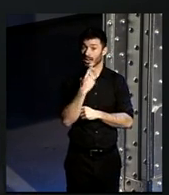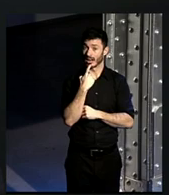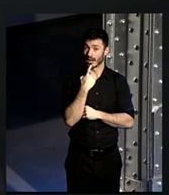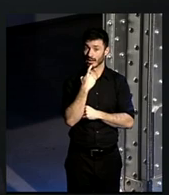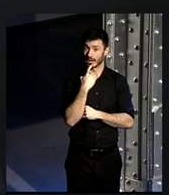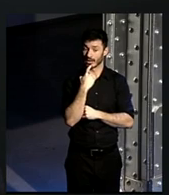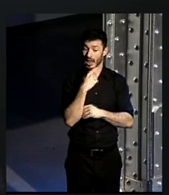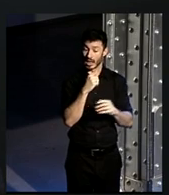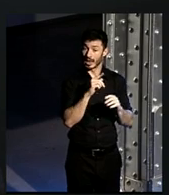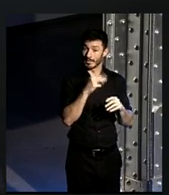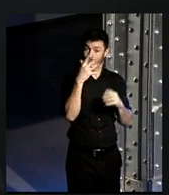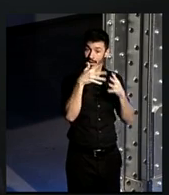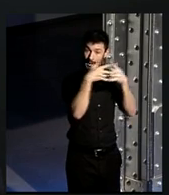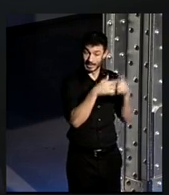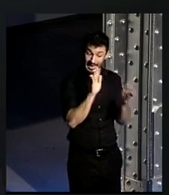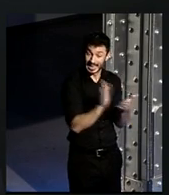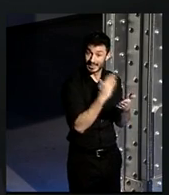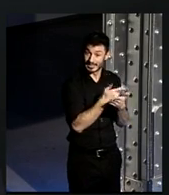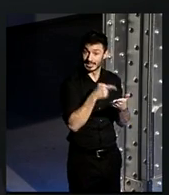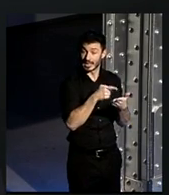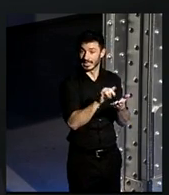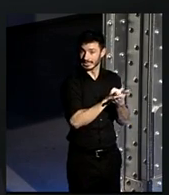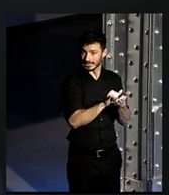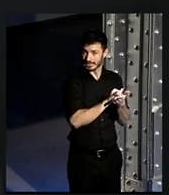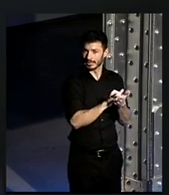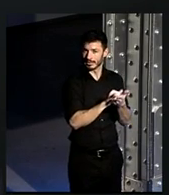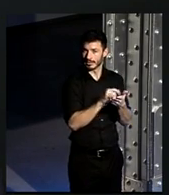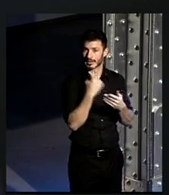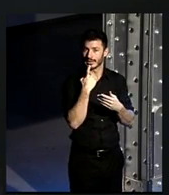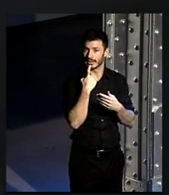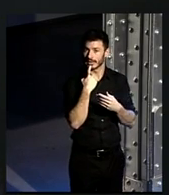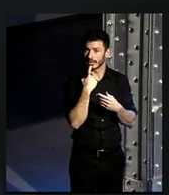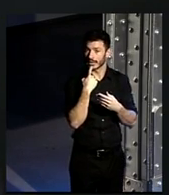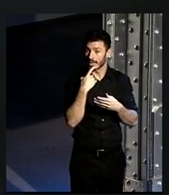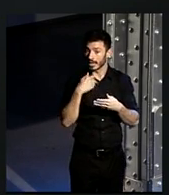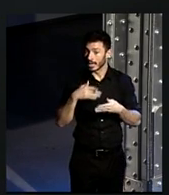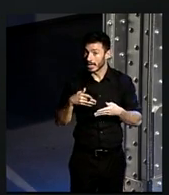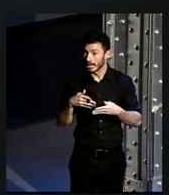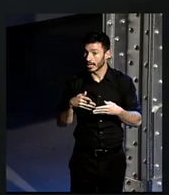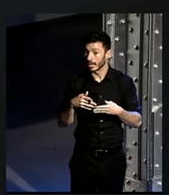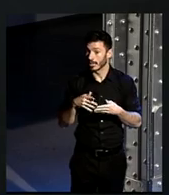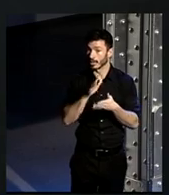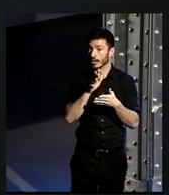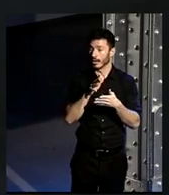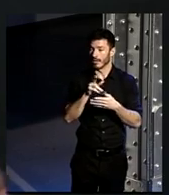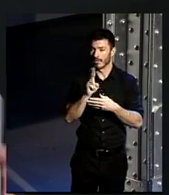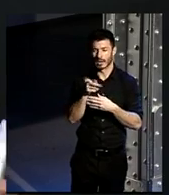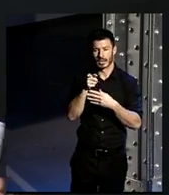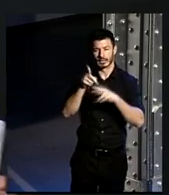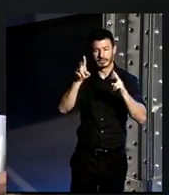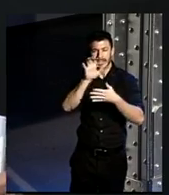revista americana, The Forum de Nueva York, le había pedido para el año 89 un texto sobre el